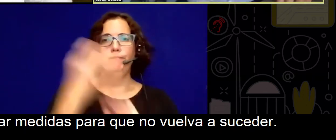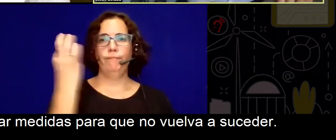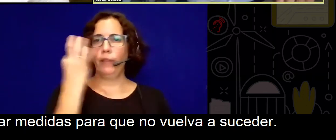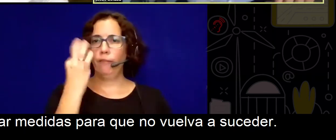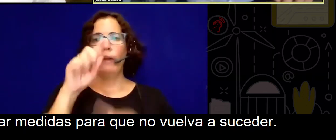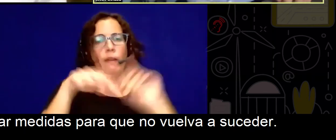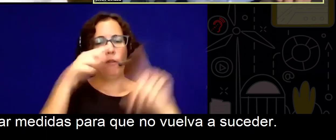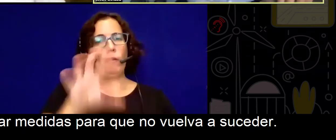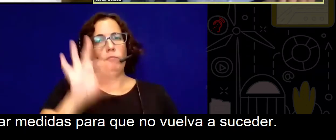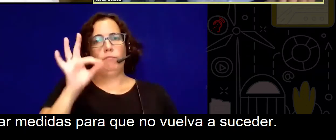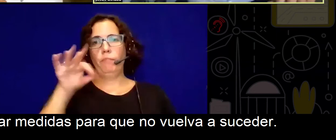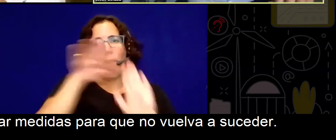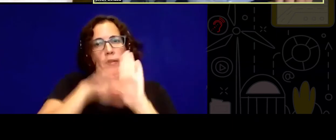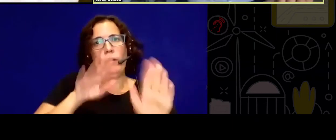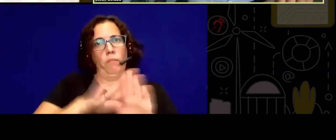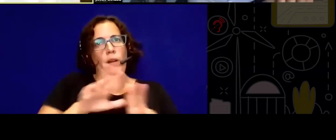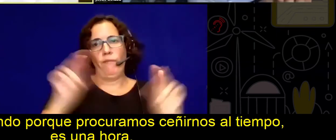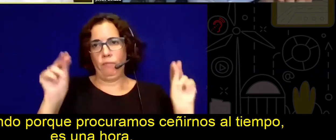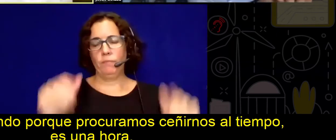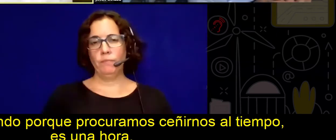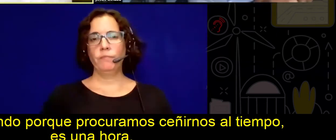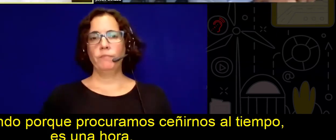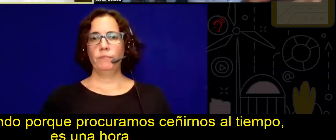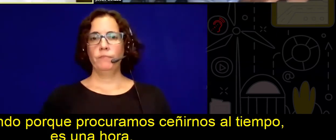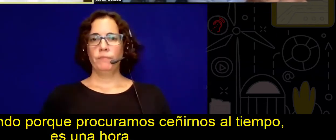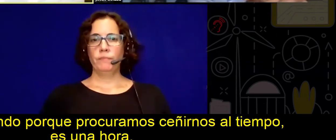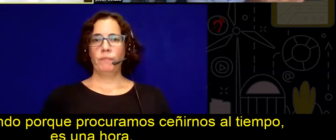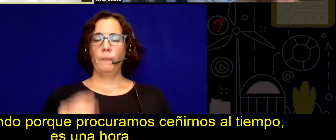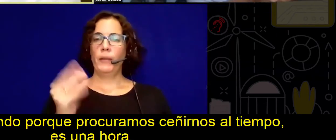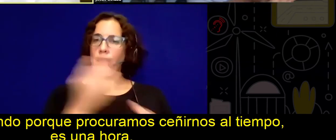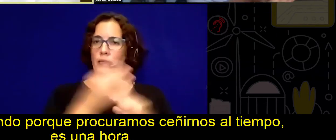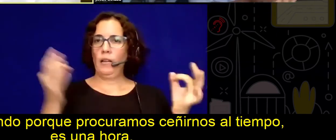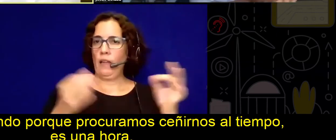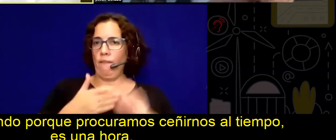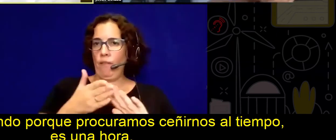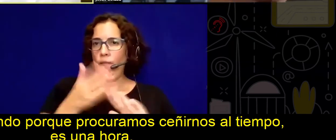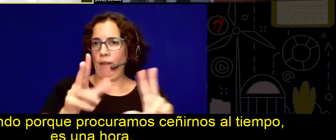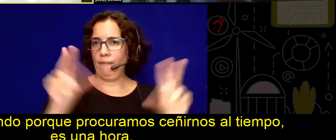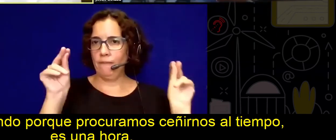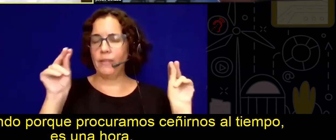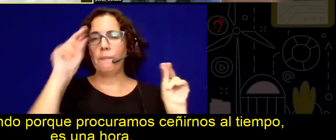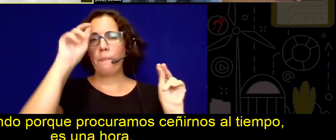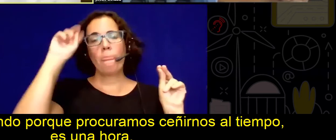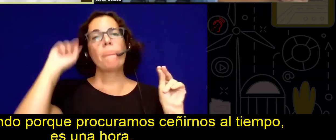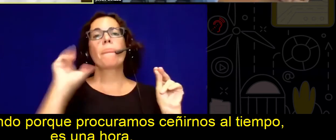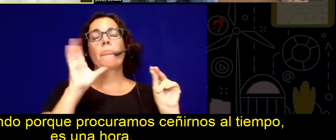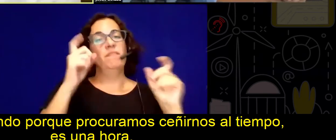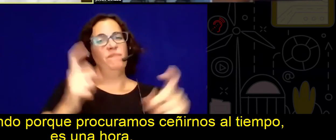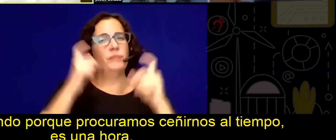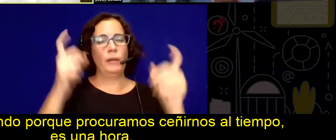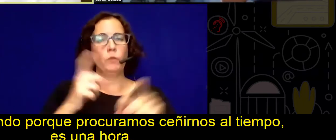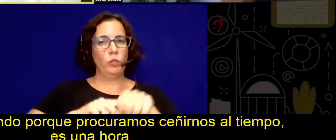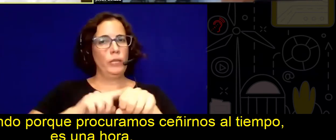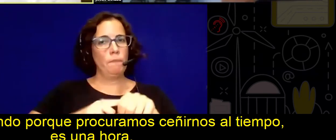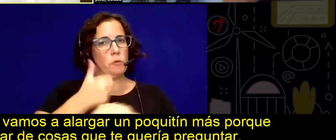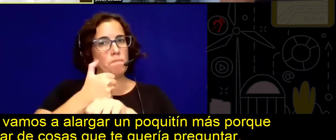para que esto no vuelva a suceder. Genial. Oye, vamos a ir terminando porque procuramos ceñirnos al tiempo,